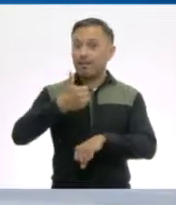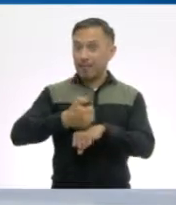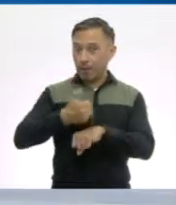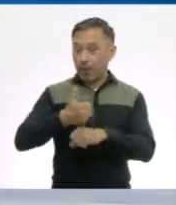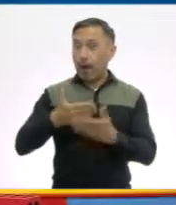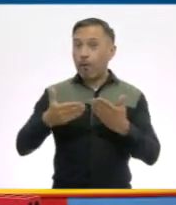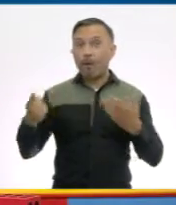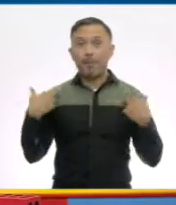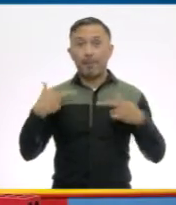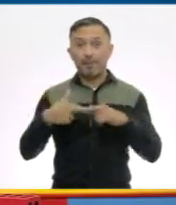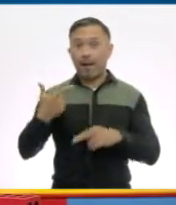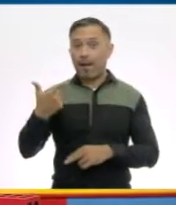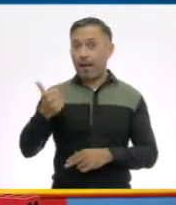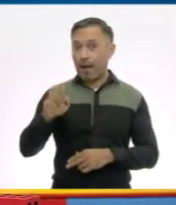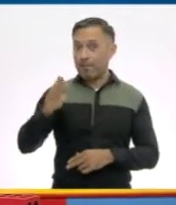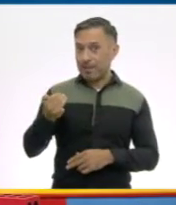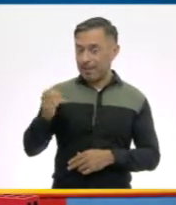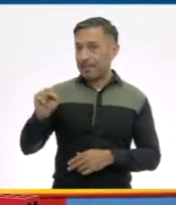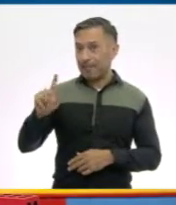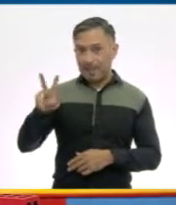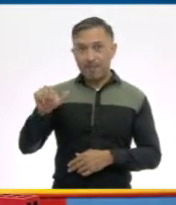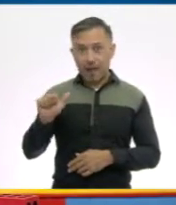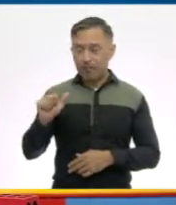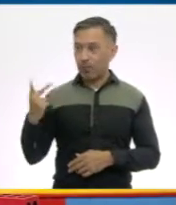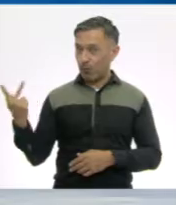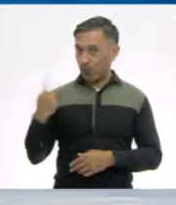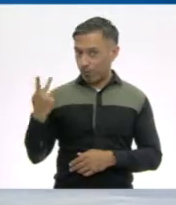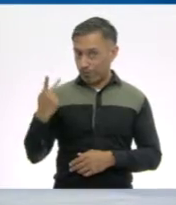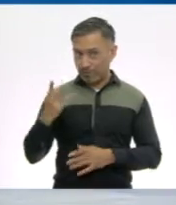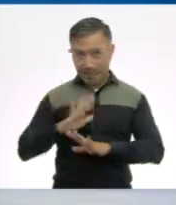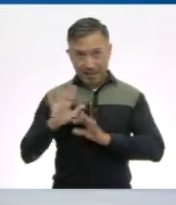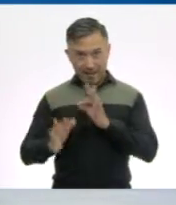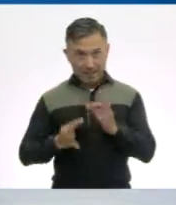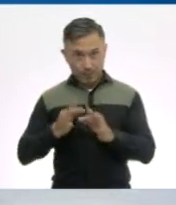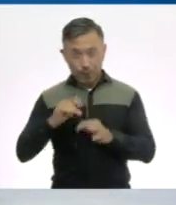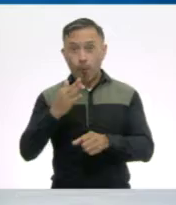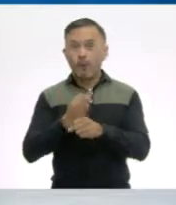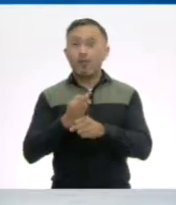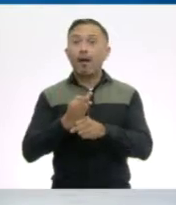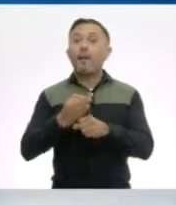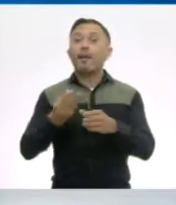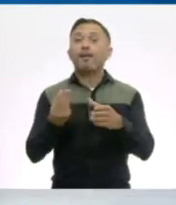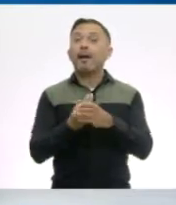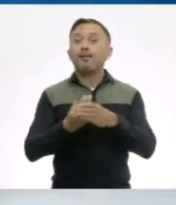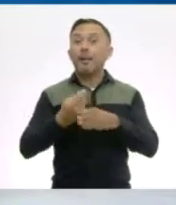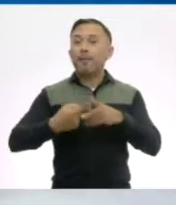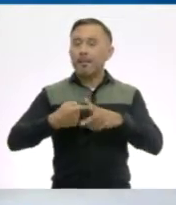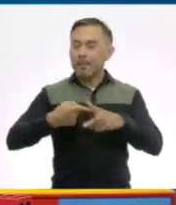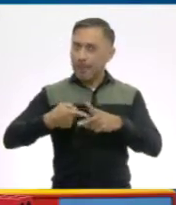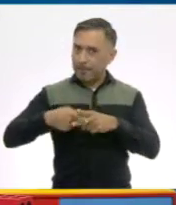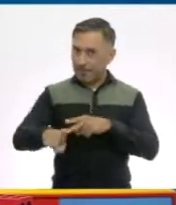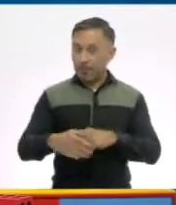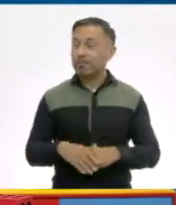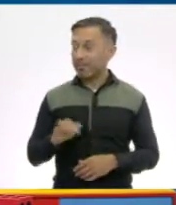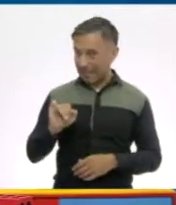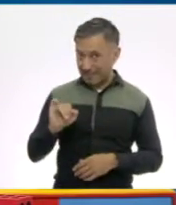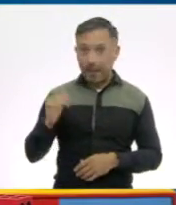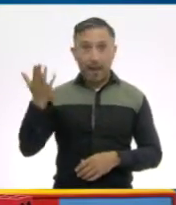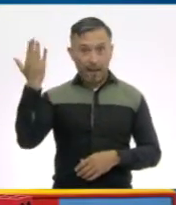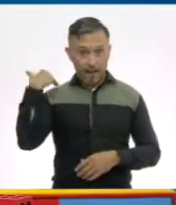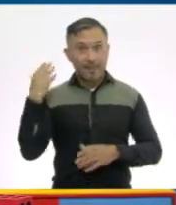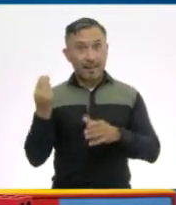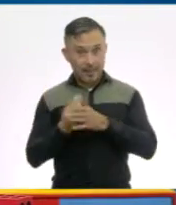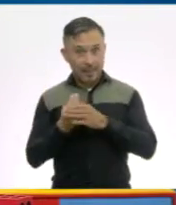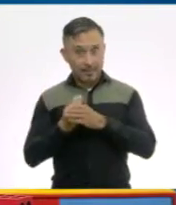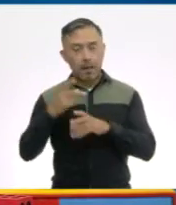Gaby Silva y yo, ya estamos listas para su sesión de matemáticas. Así es, les vamos a dar continuidad a nuestra clase pasada